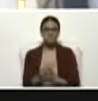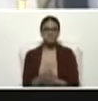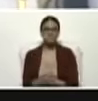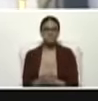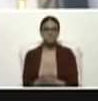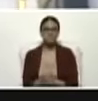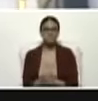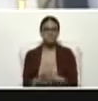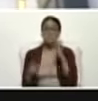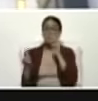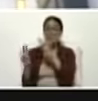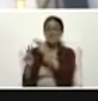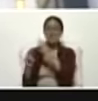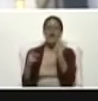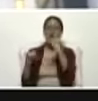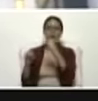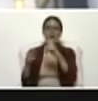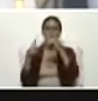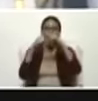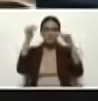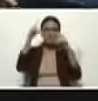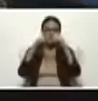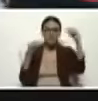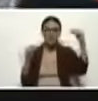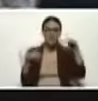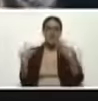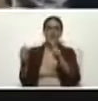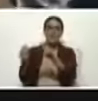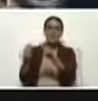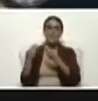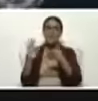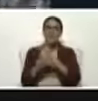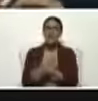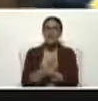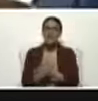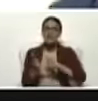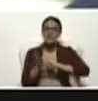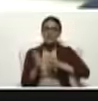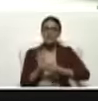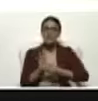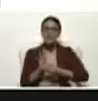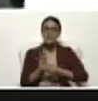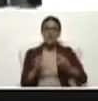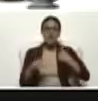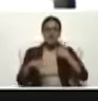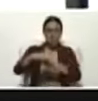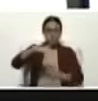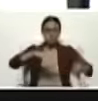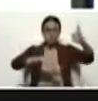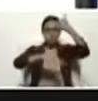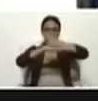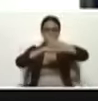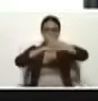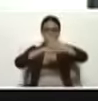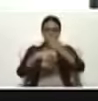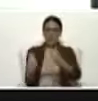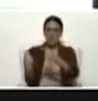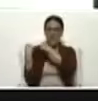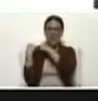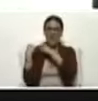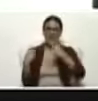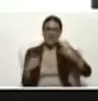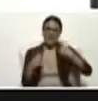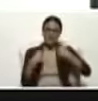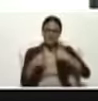Aquí está la estrella que me acredita como comandante en jefe. está el